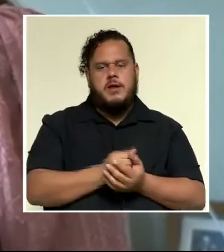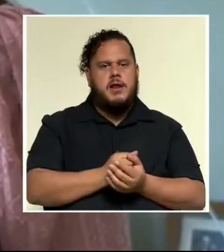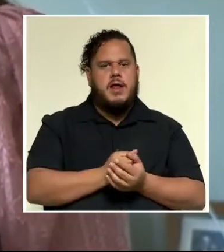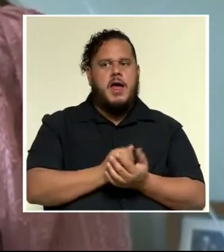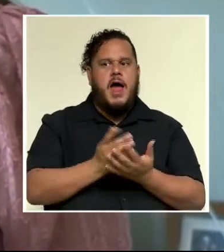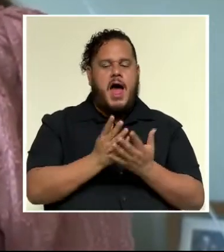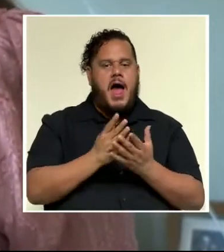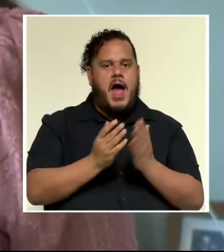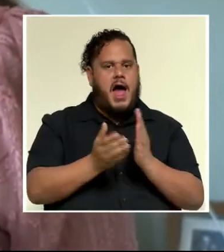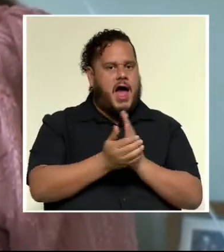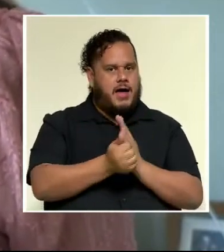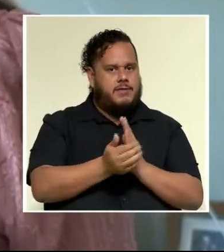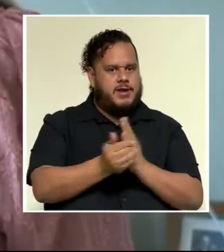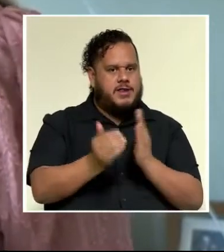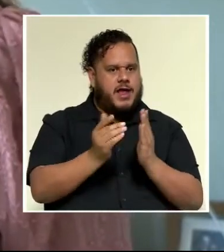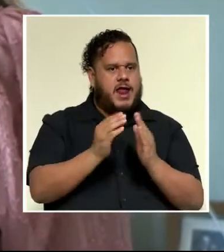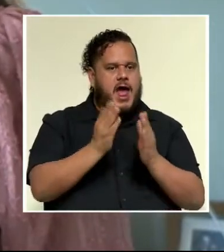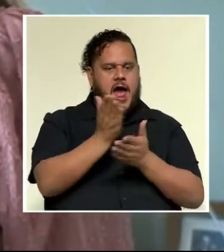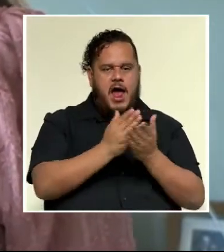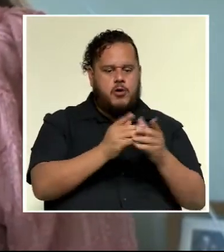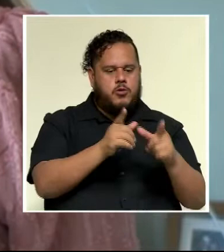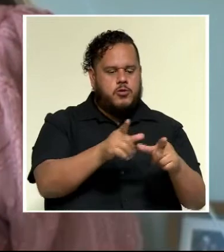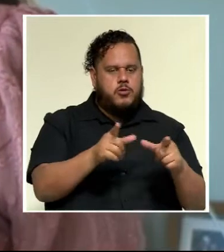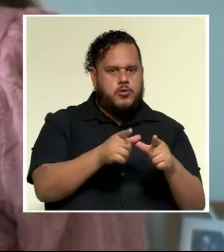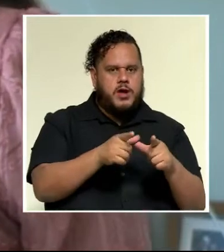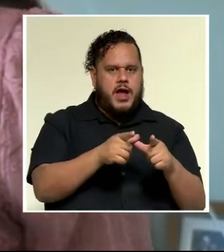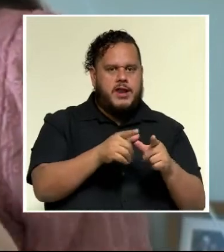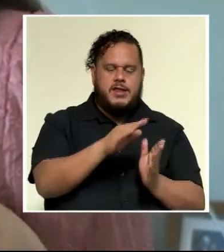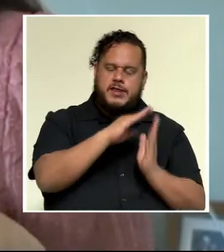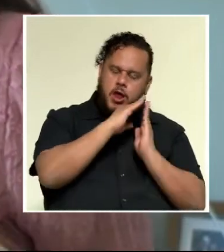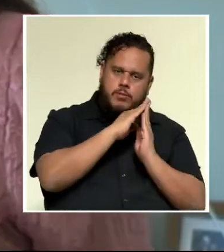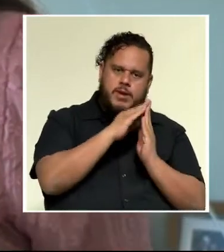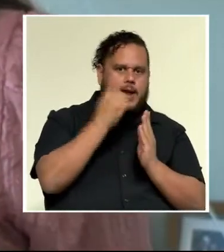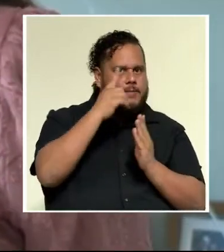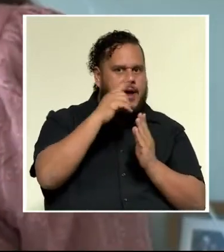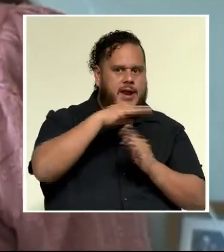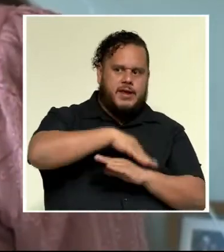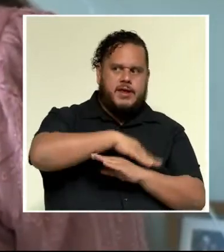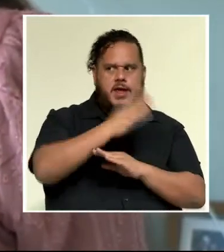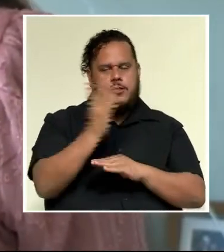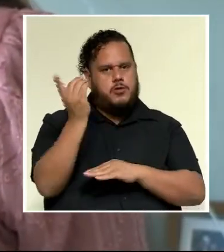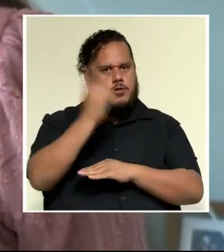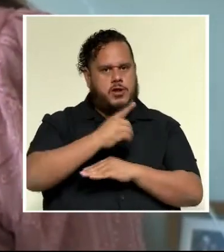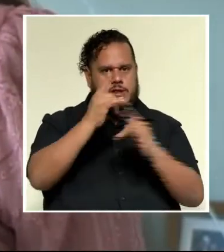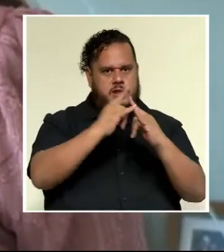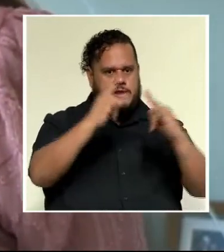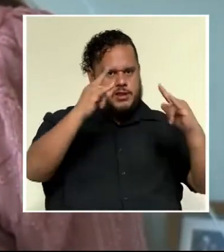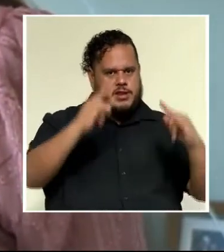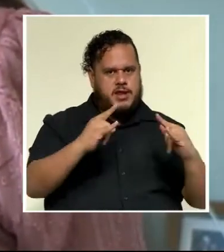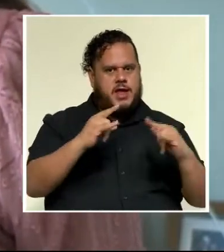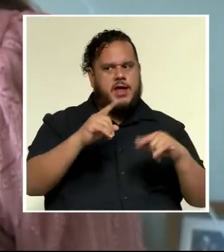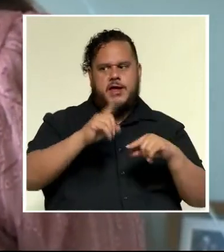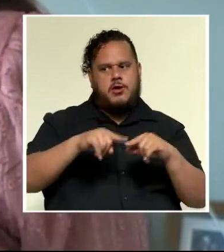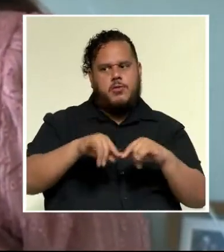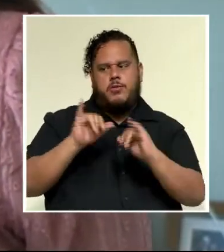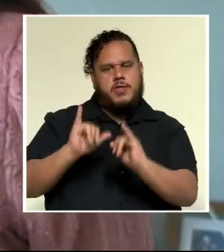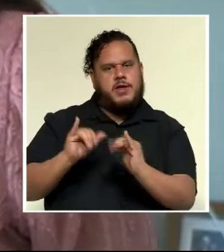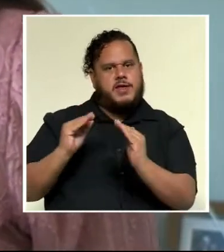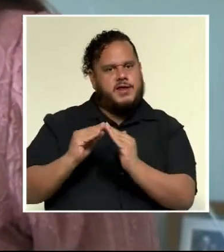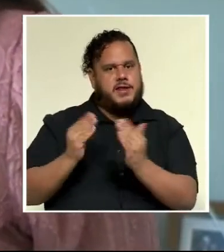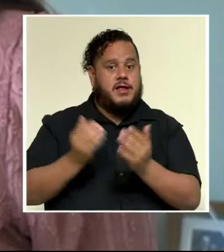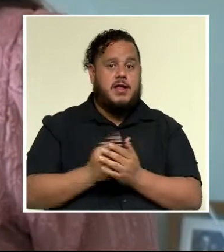habilitar albergues temporales para esta población, que no tenía tampoco una posibilidad de quedarse en casa, ¿verdad? Es una